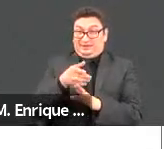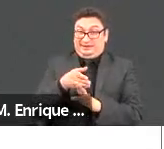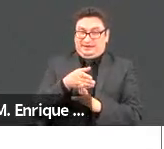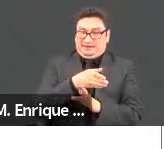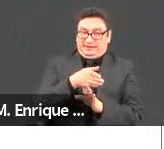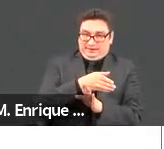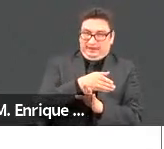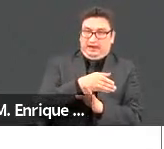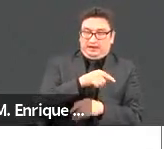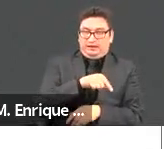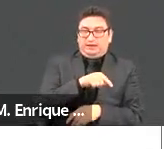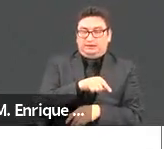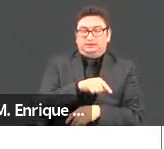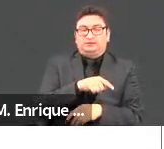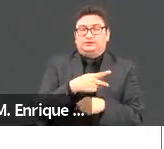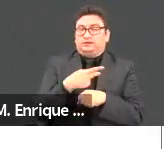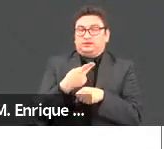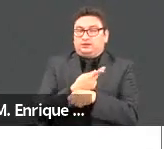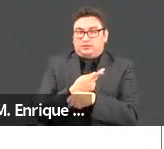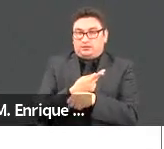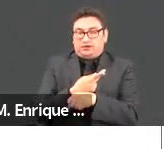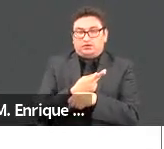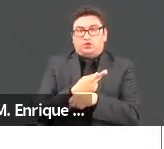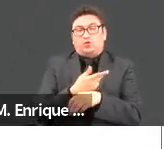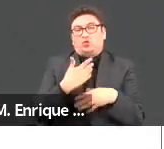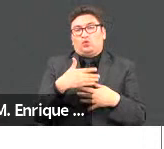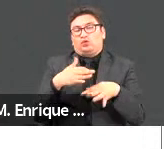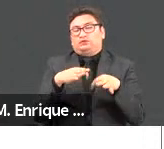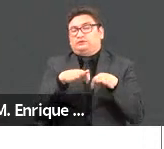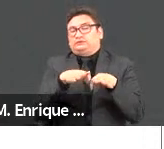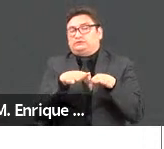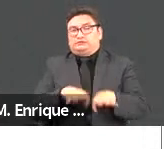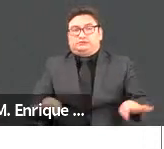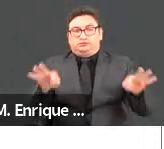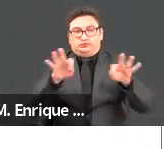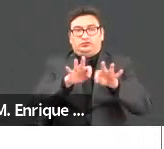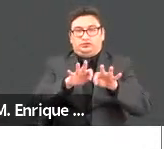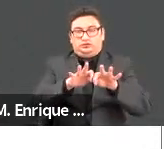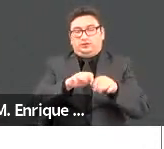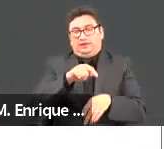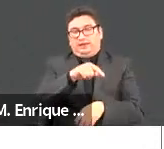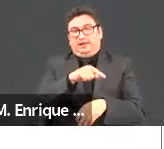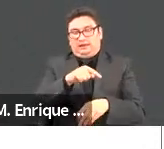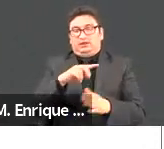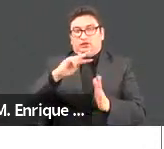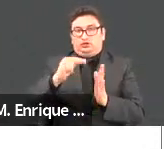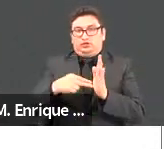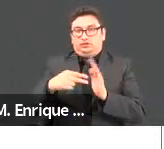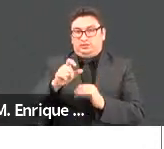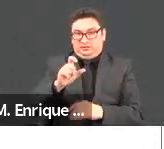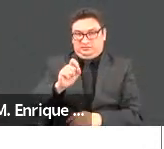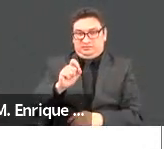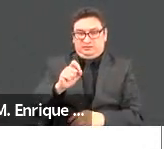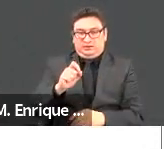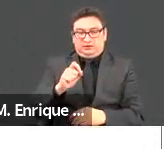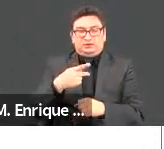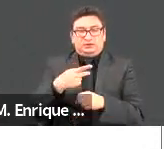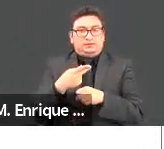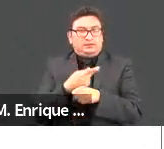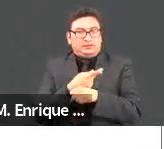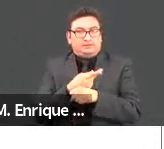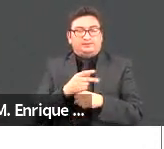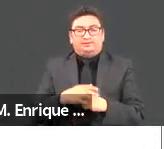atrás, precisamente algo muy importante. En ese año, en 2020, se da